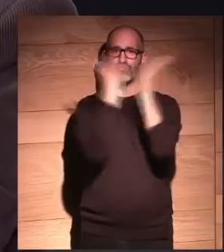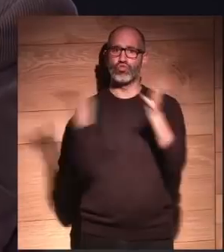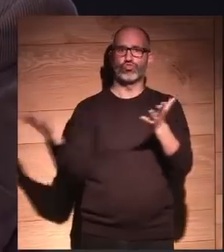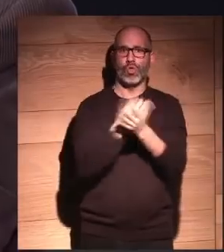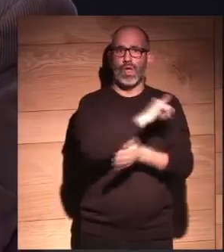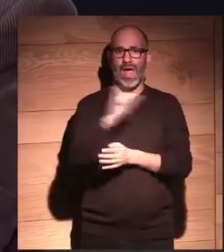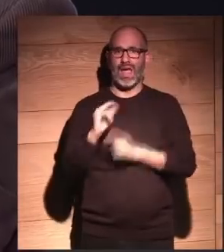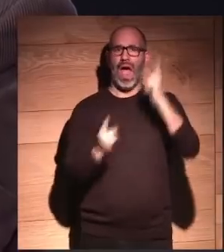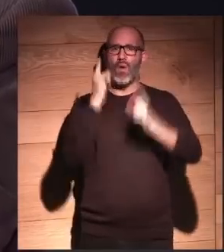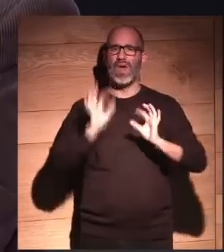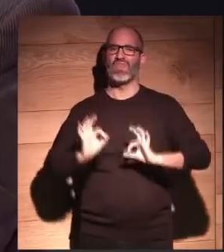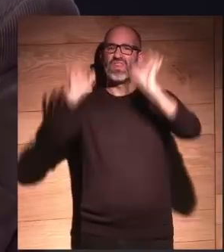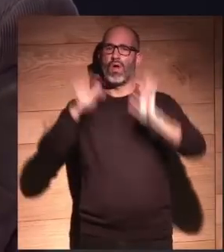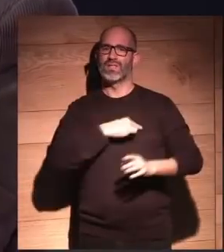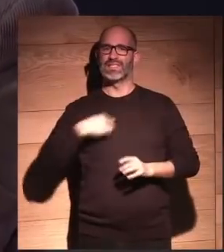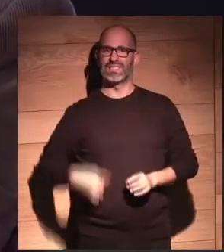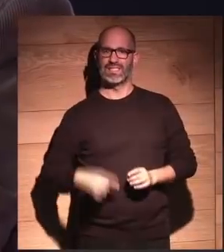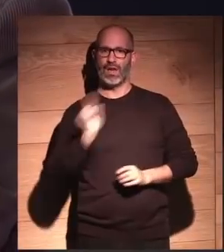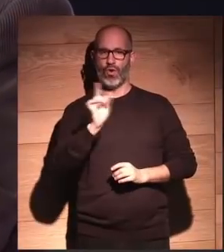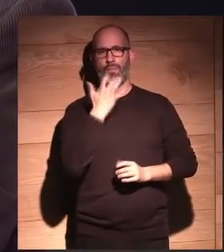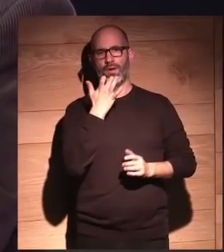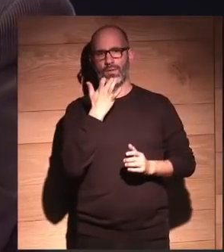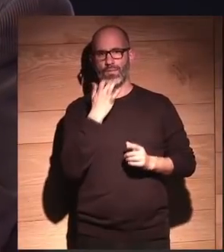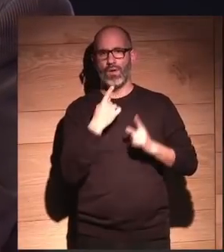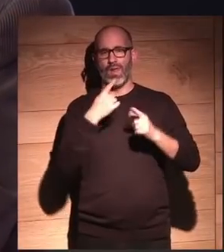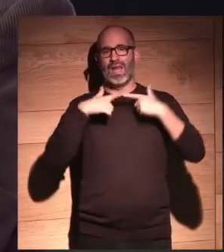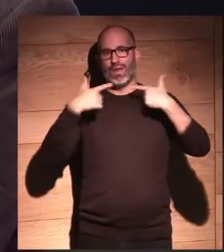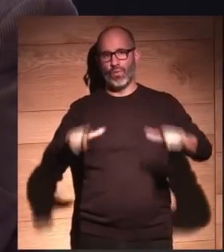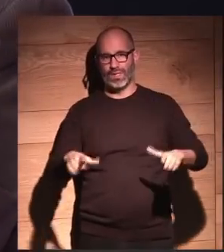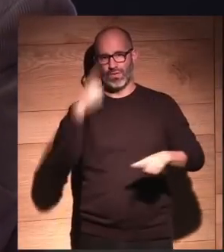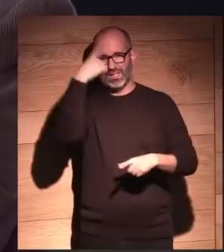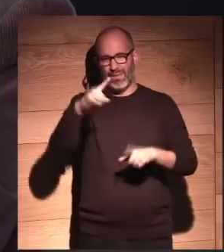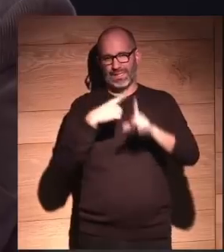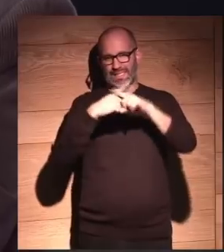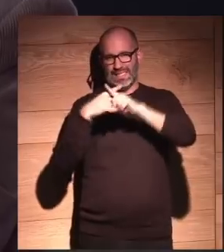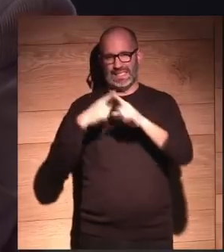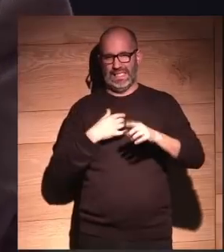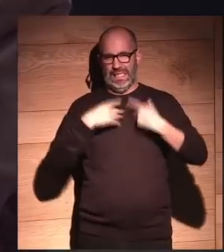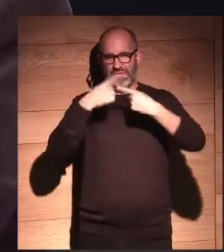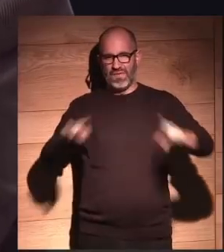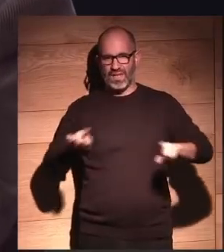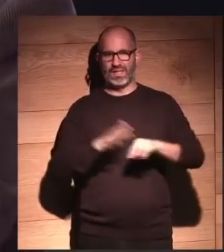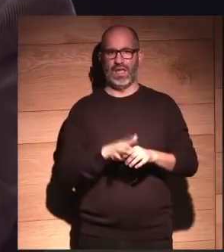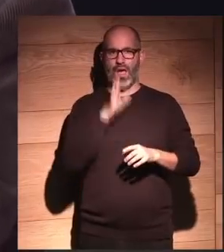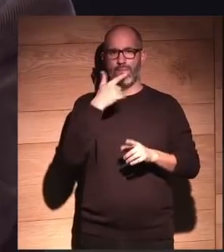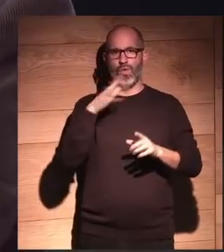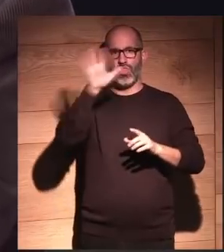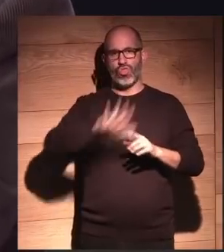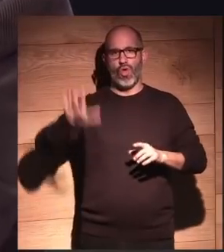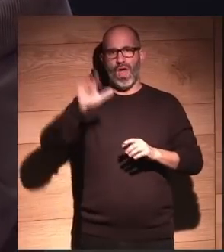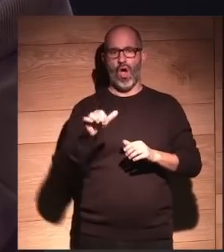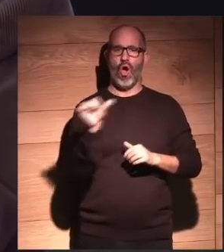alguna excepción en China, que son los siguientes. Por una parte el lingüístico, que eso está fundamentalmente en